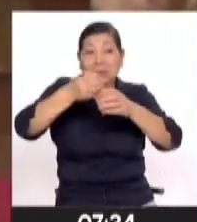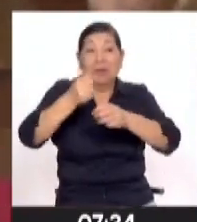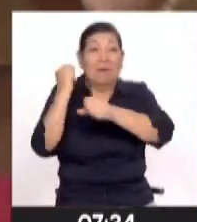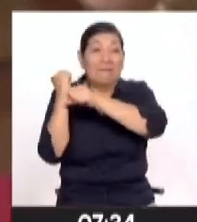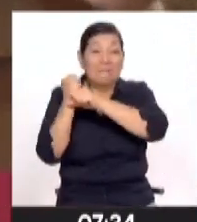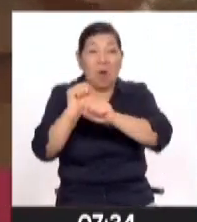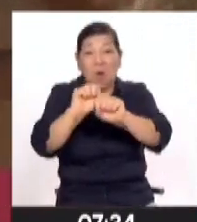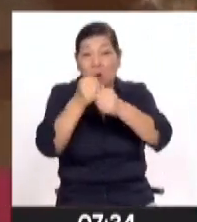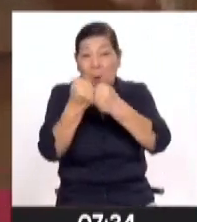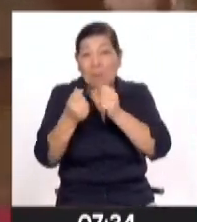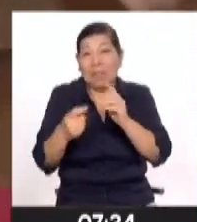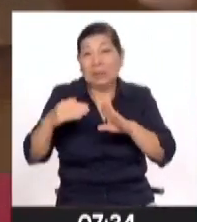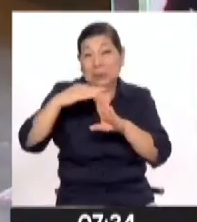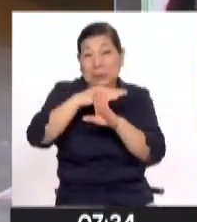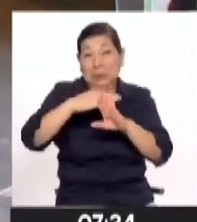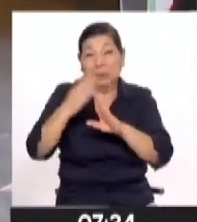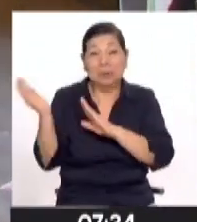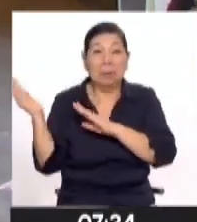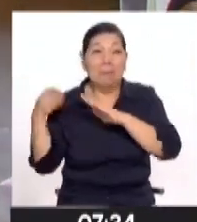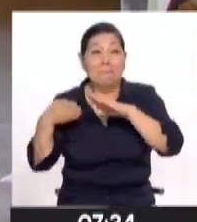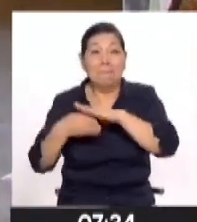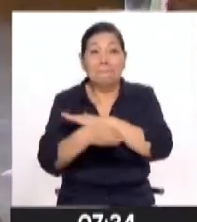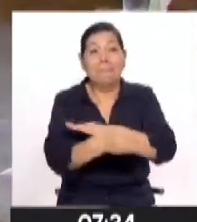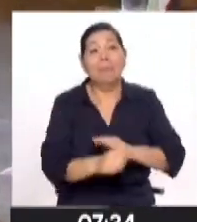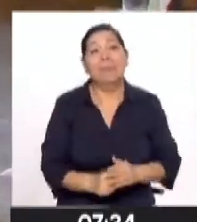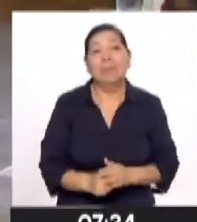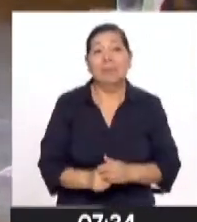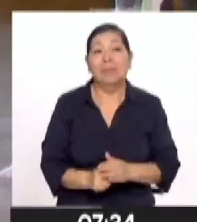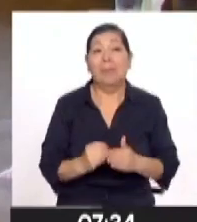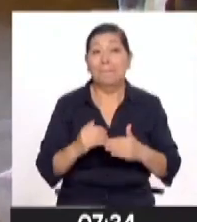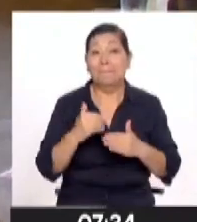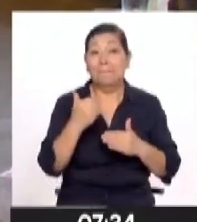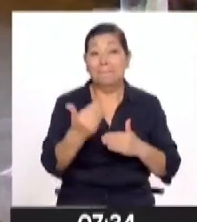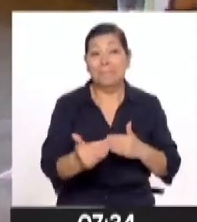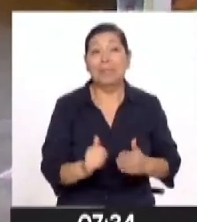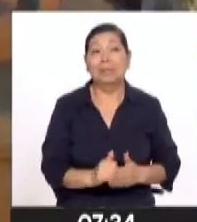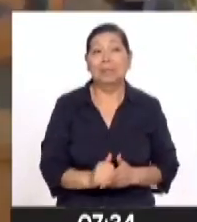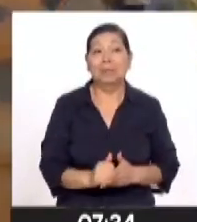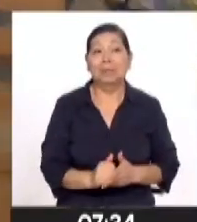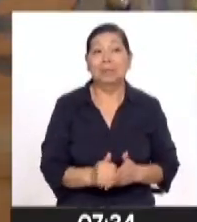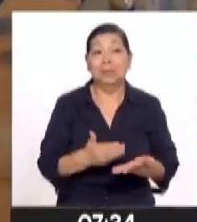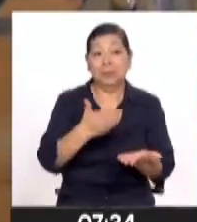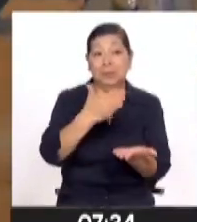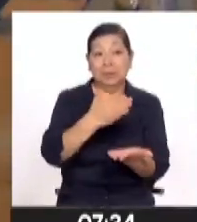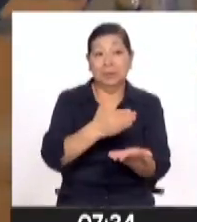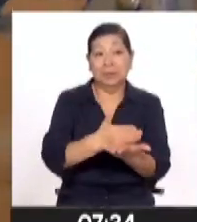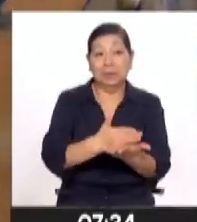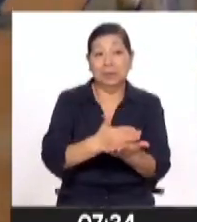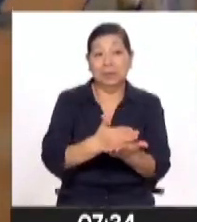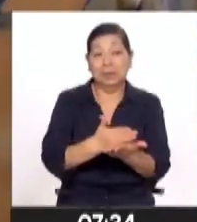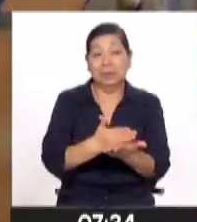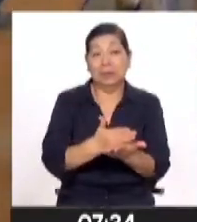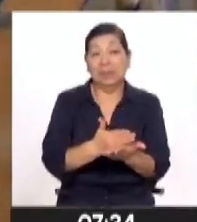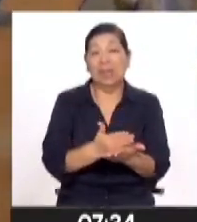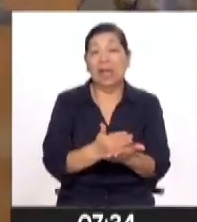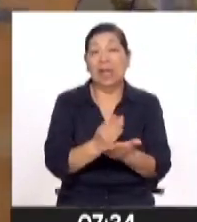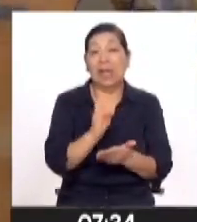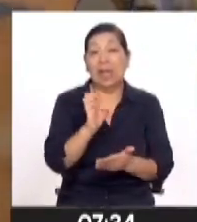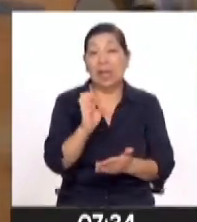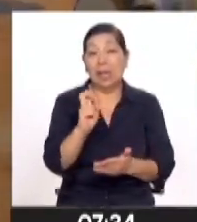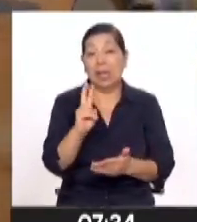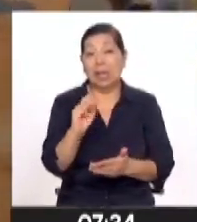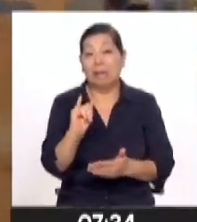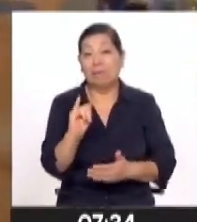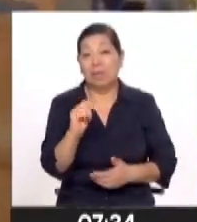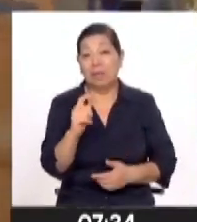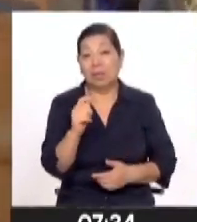rompe. ¿Escaparse? Pues sí. Metros más allá, encontramos un paradero en la vía auxiliar de evitamiento en